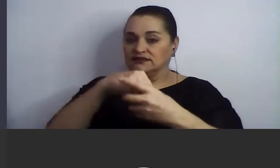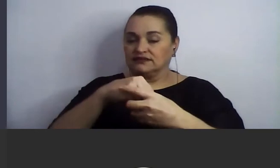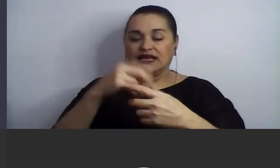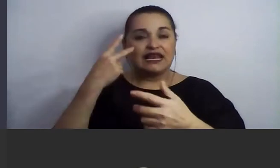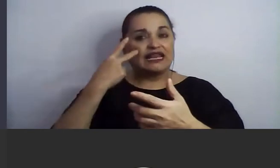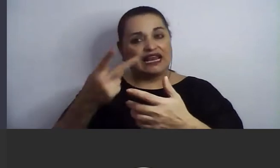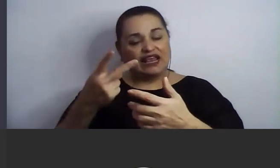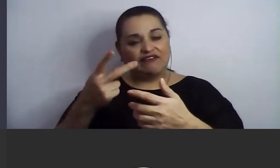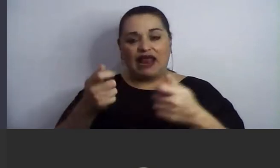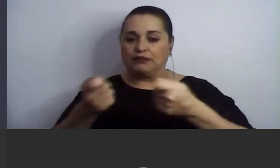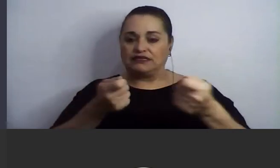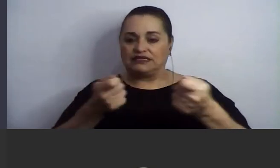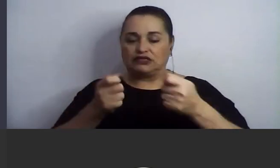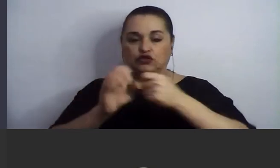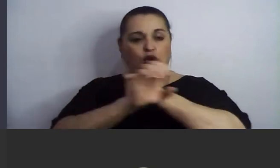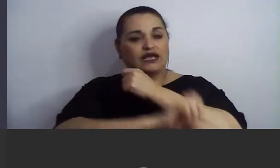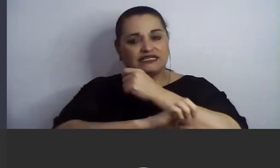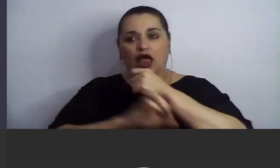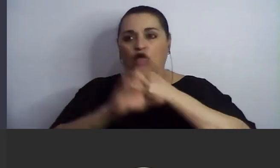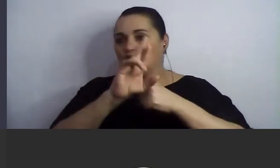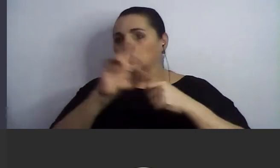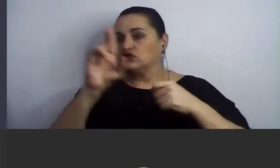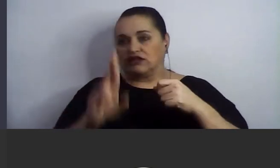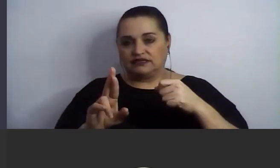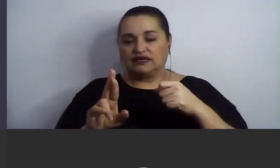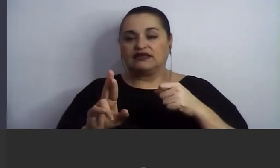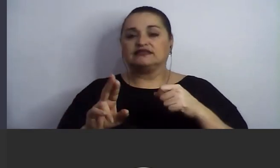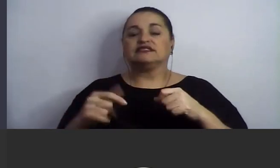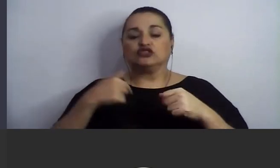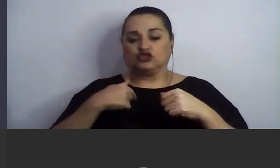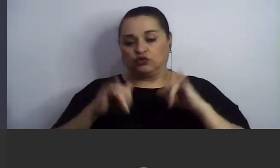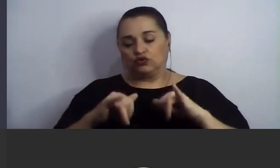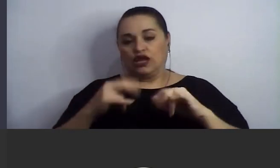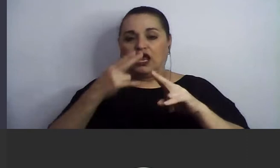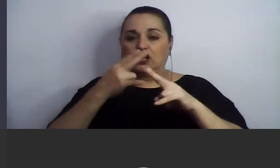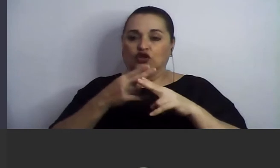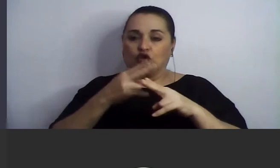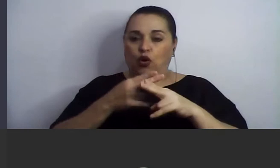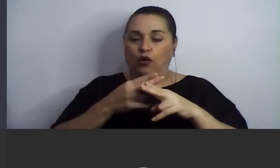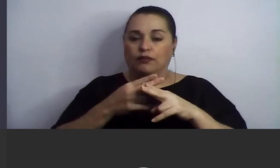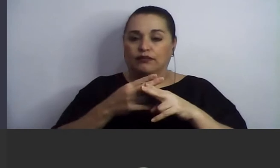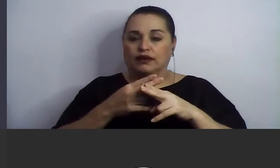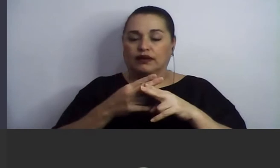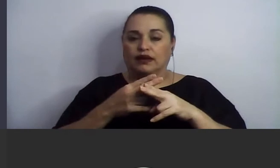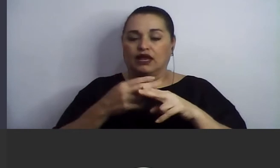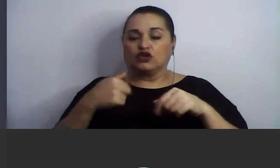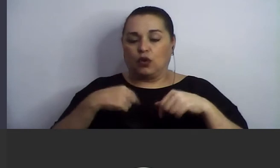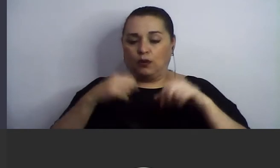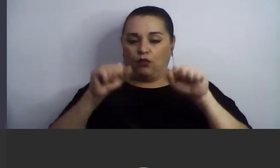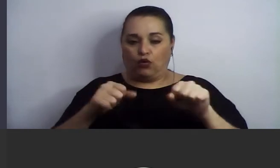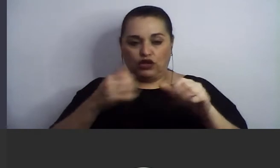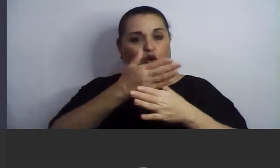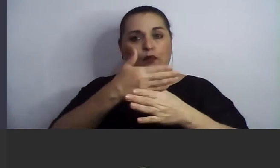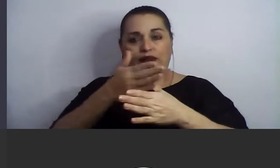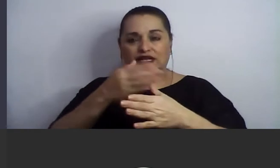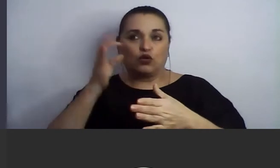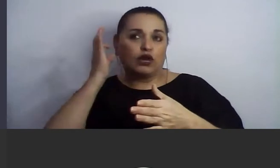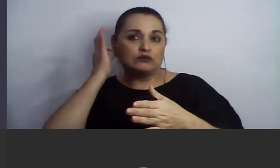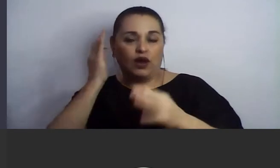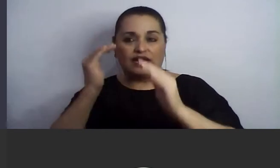administración del estado costarricense así es que aquí estoy en nombre de lo que he podido compartir con las mujeres en las